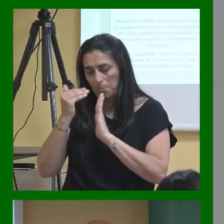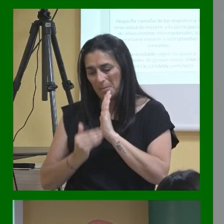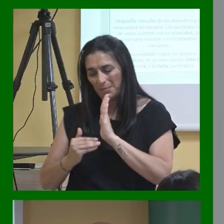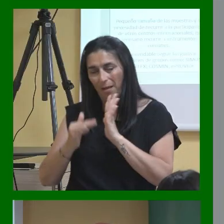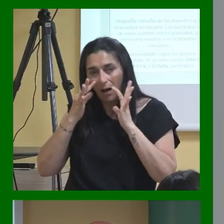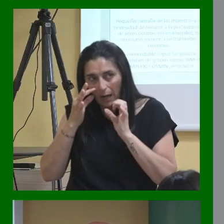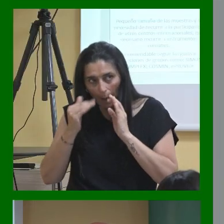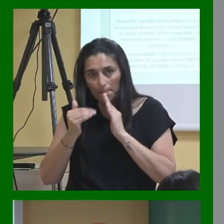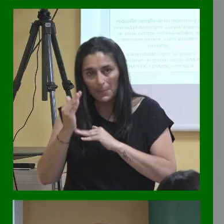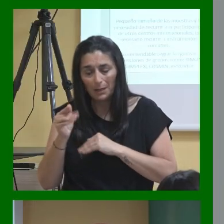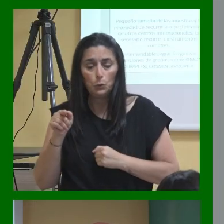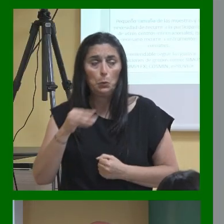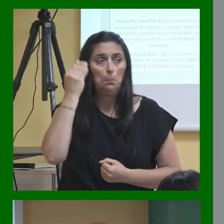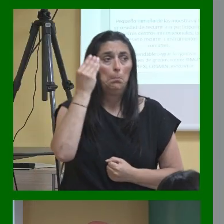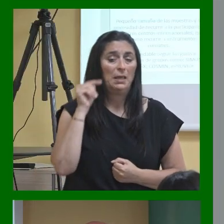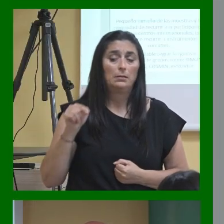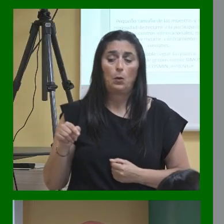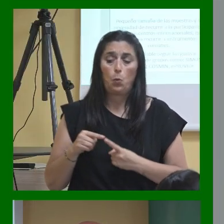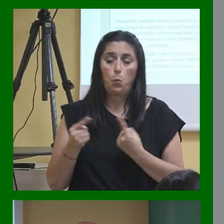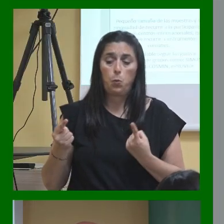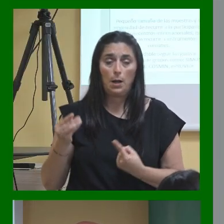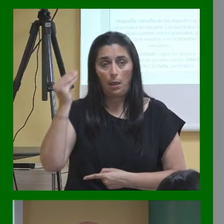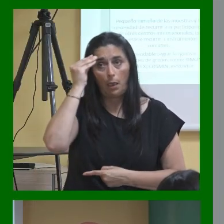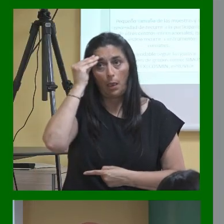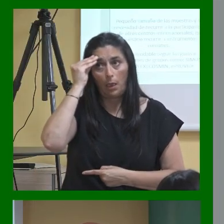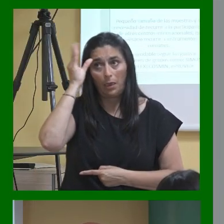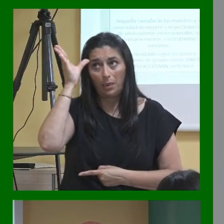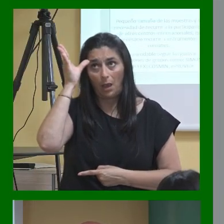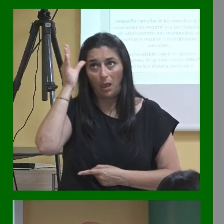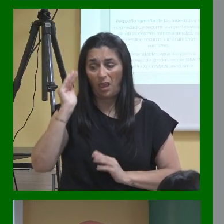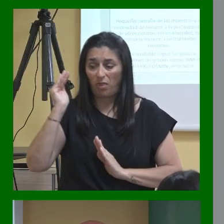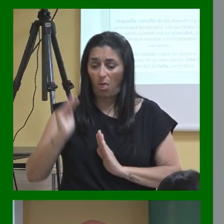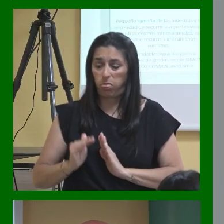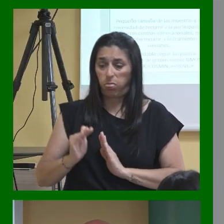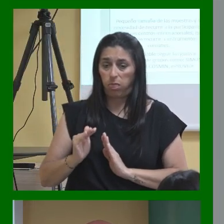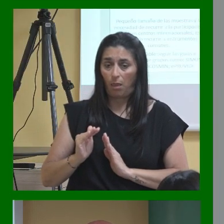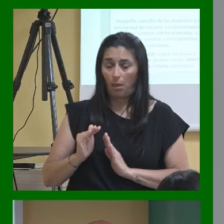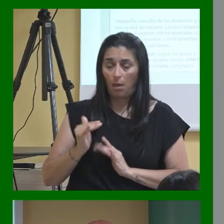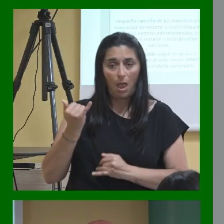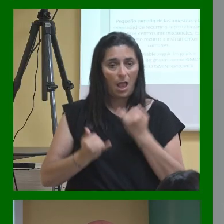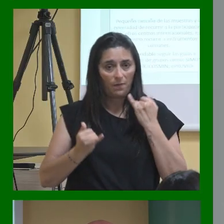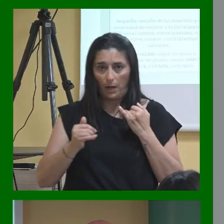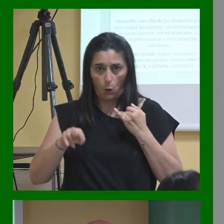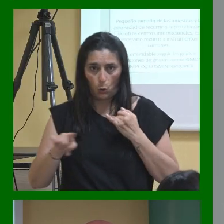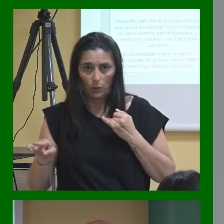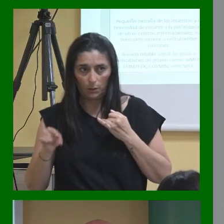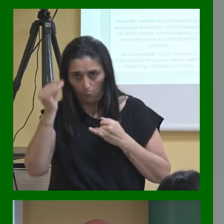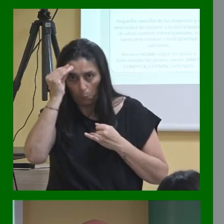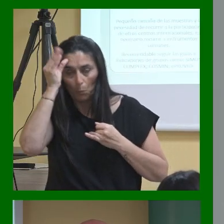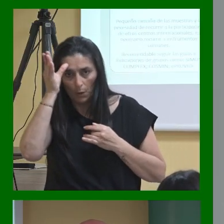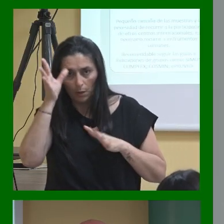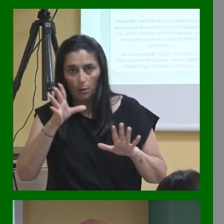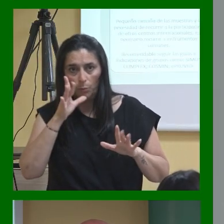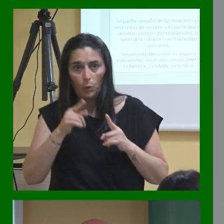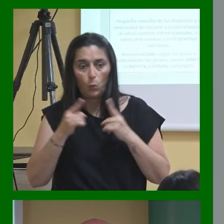Y tú te crees que tiene una inteligencia más baja que la real y no es cierto. ¿Por qué? Porque han sido baremadas con niños